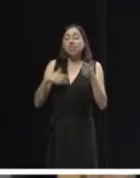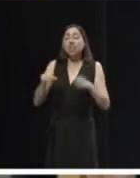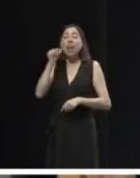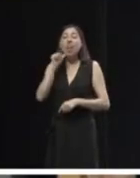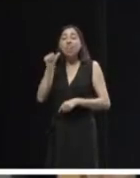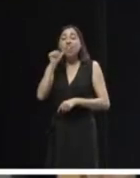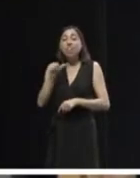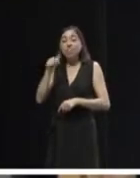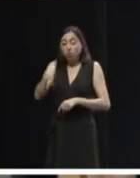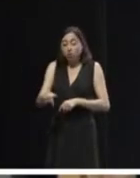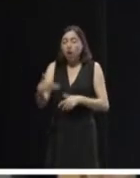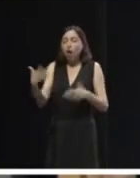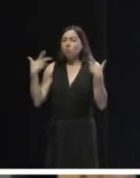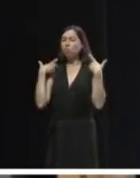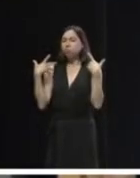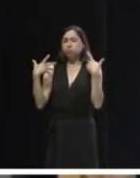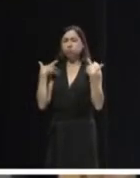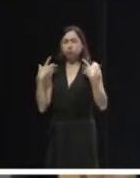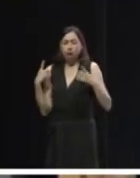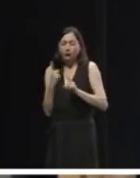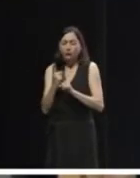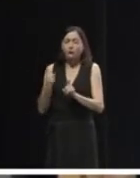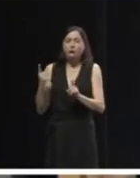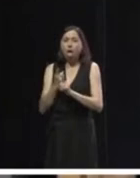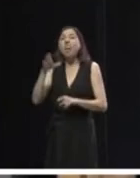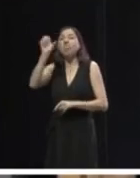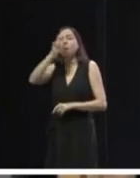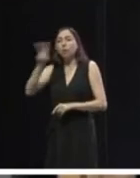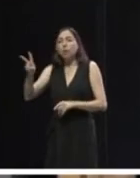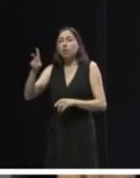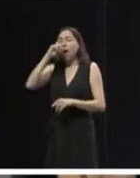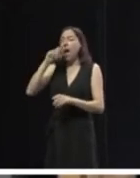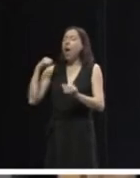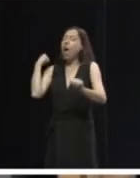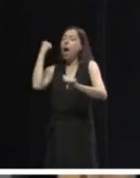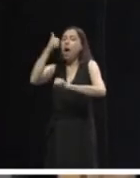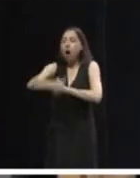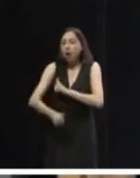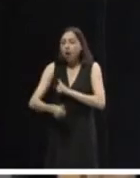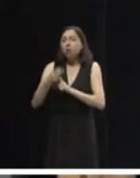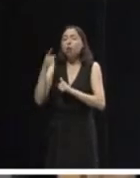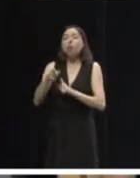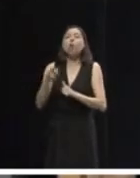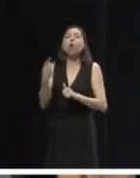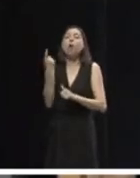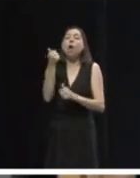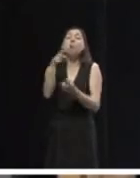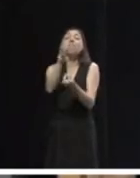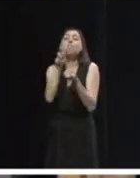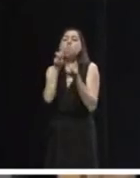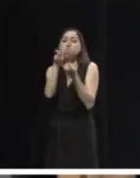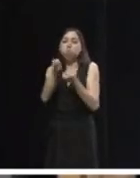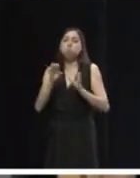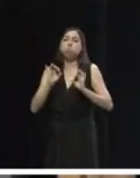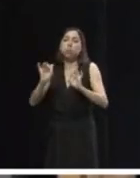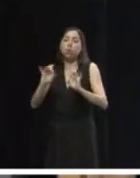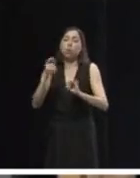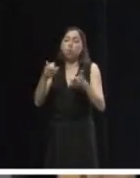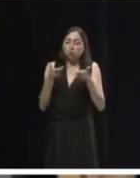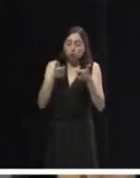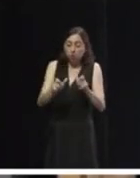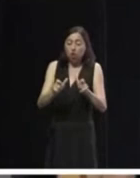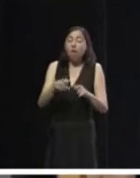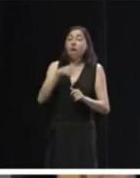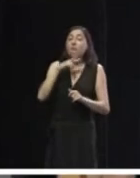sevillana lleva sufriendo los ataques de los Estados Unidos durante años, con aranceles, un sector con un valor añadido